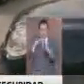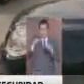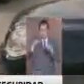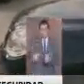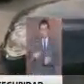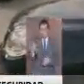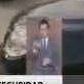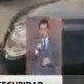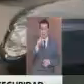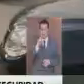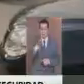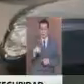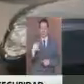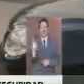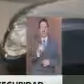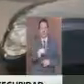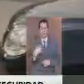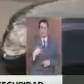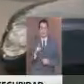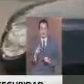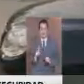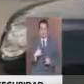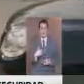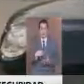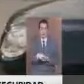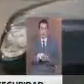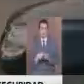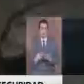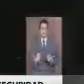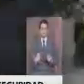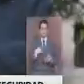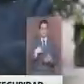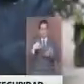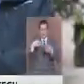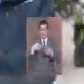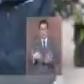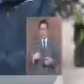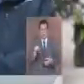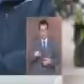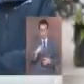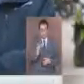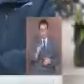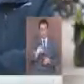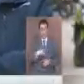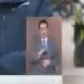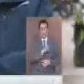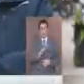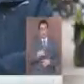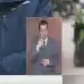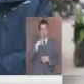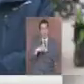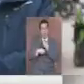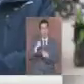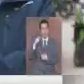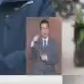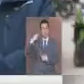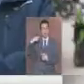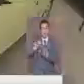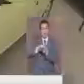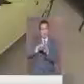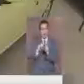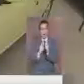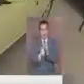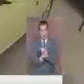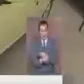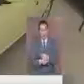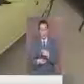es lo que hoy el consumidor no está dispuesto a transar. En ese aspecto ha habido una evolución en los últimos años.